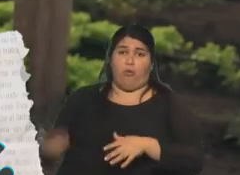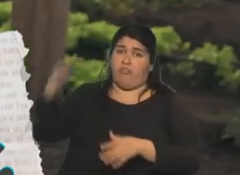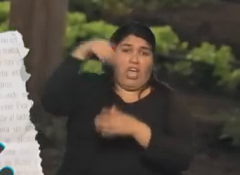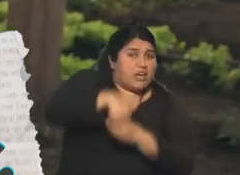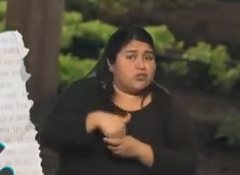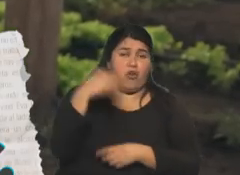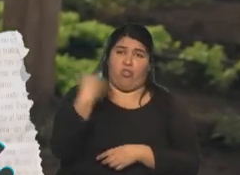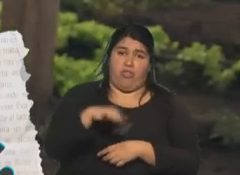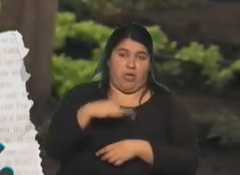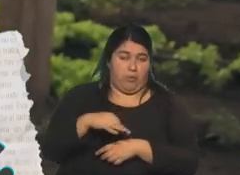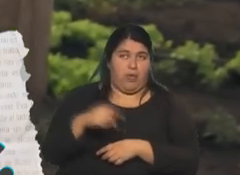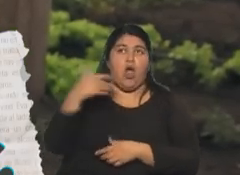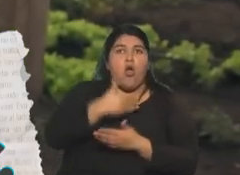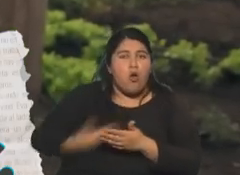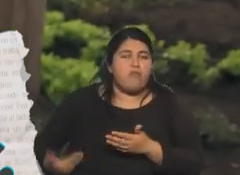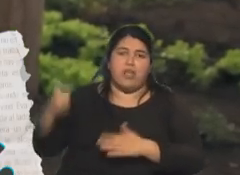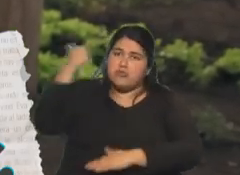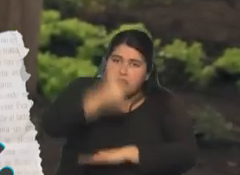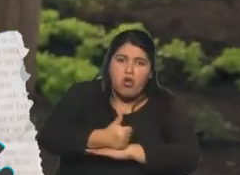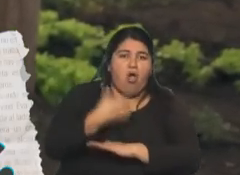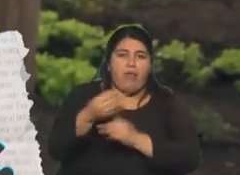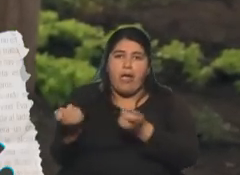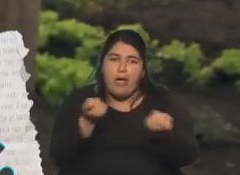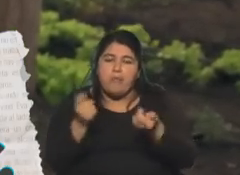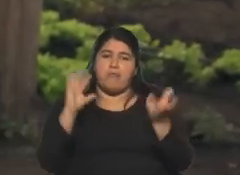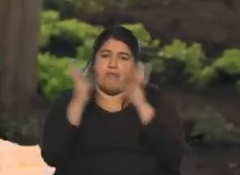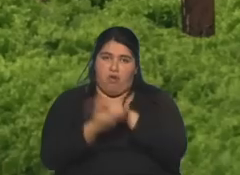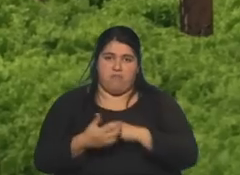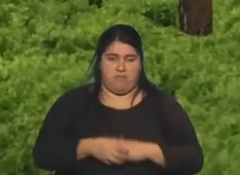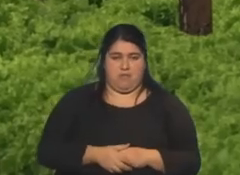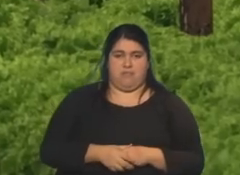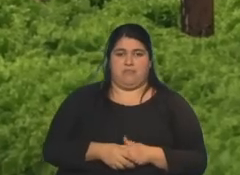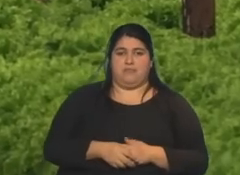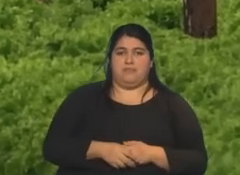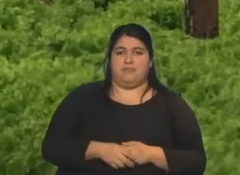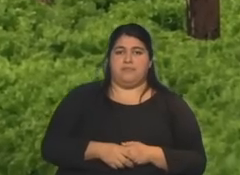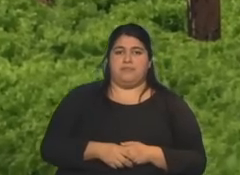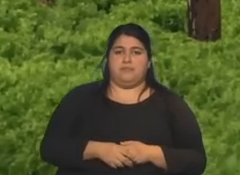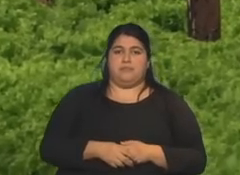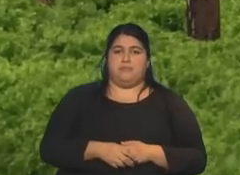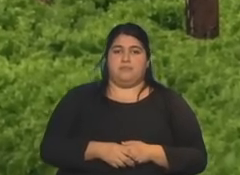Estado es insustituible a la hora de implantar estos modelos alimentarios.